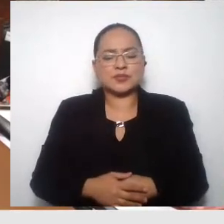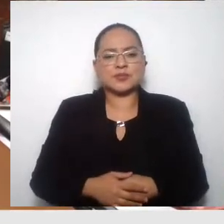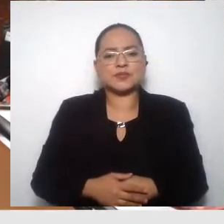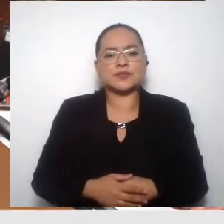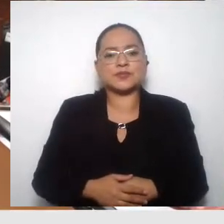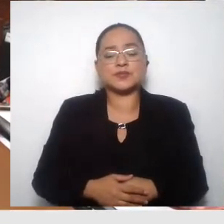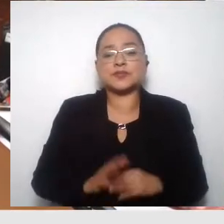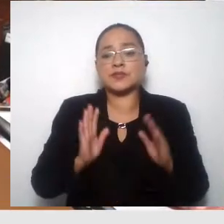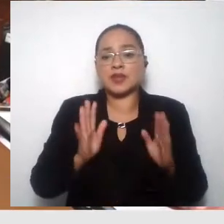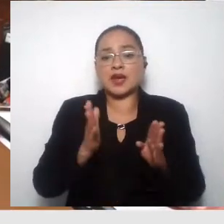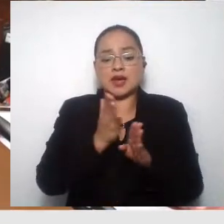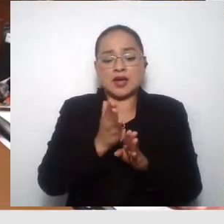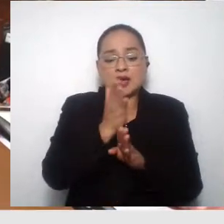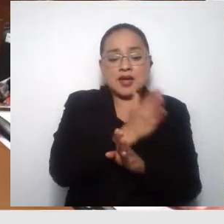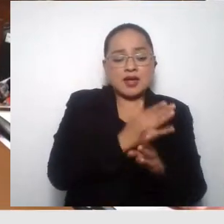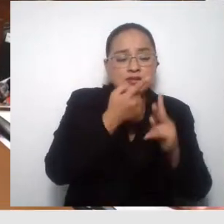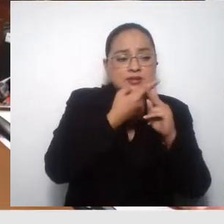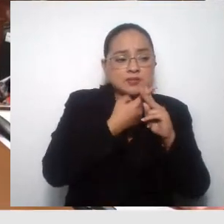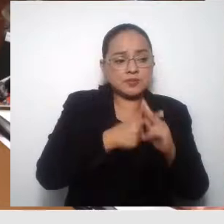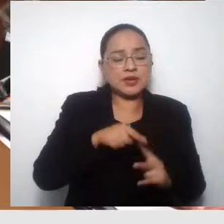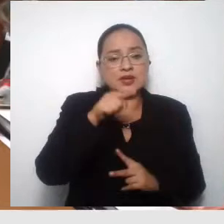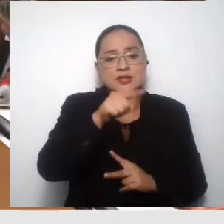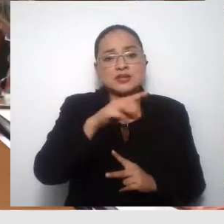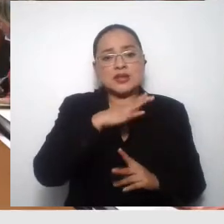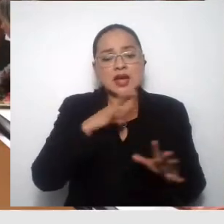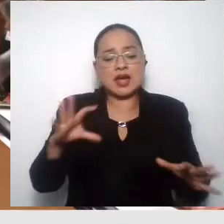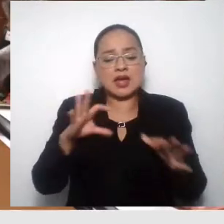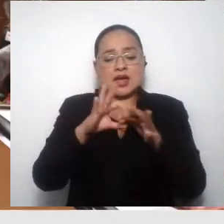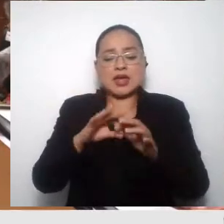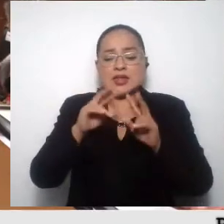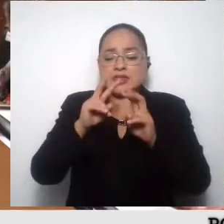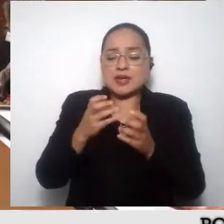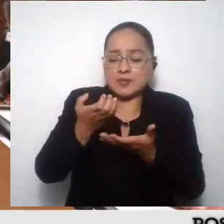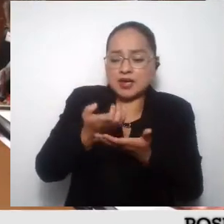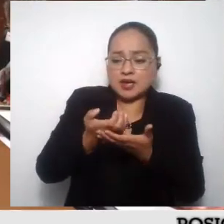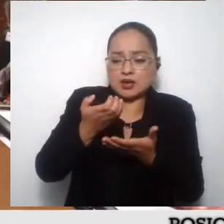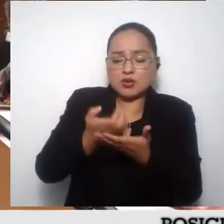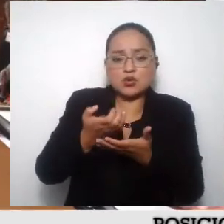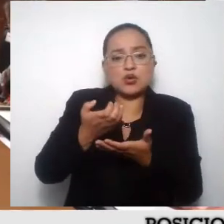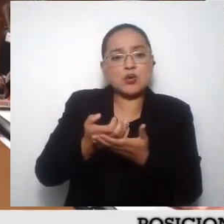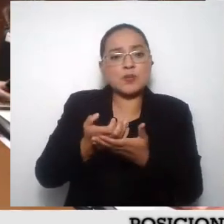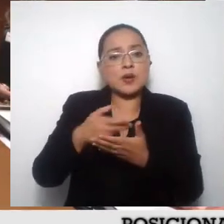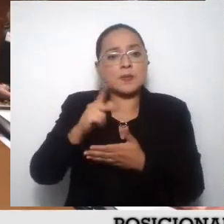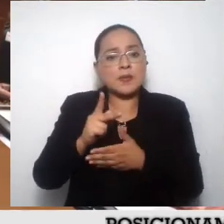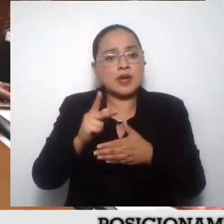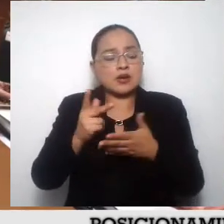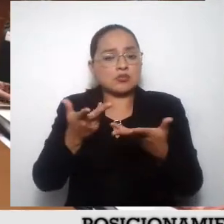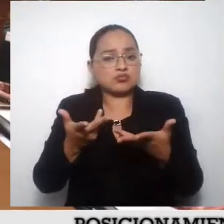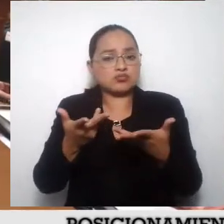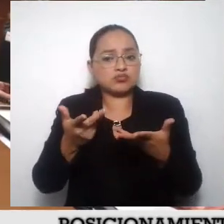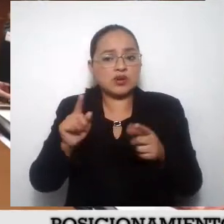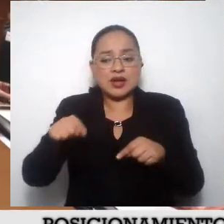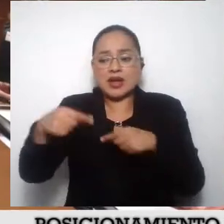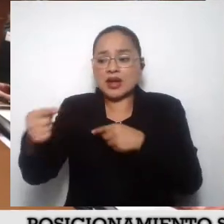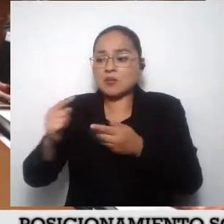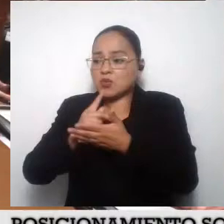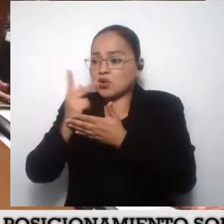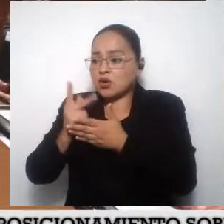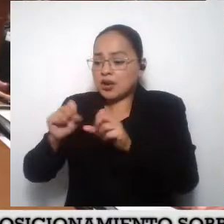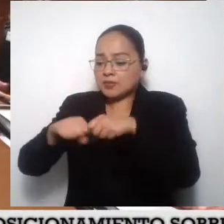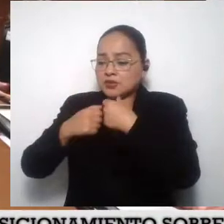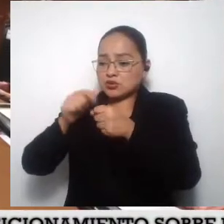empezó a crecer una política económica, pero muy alejada de una política social y